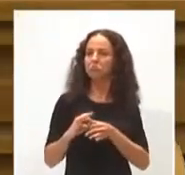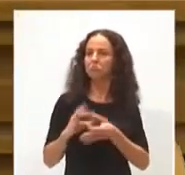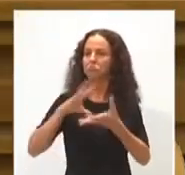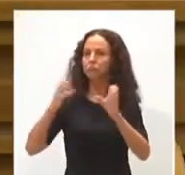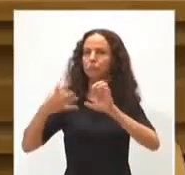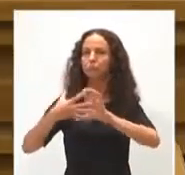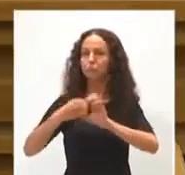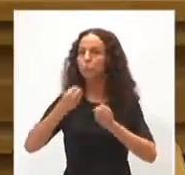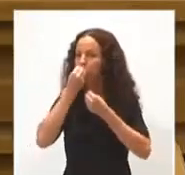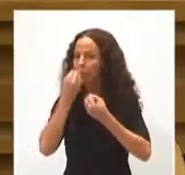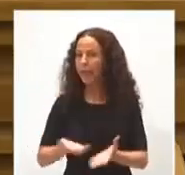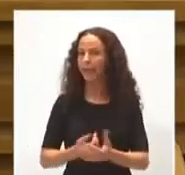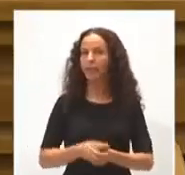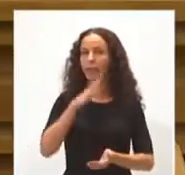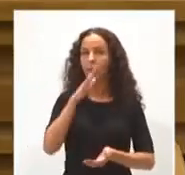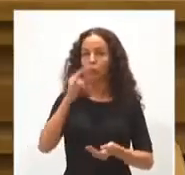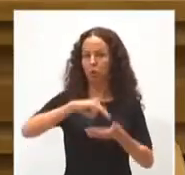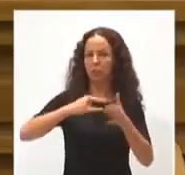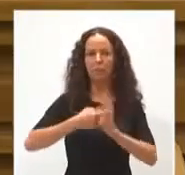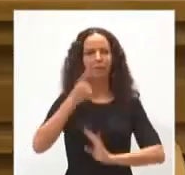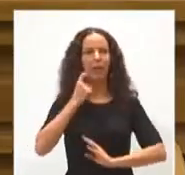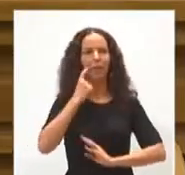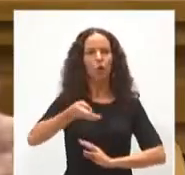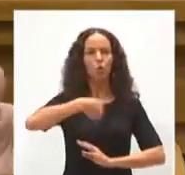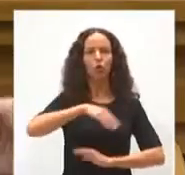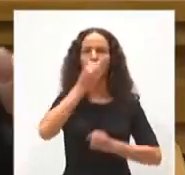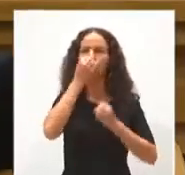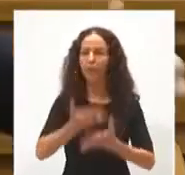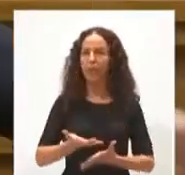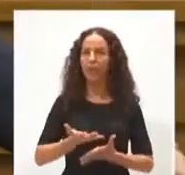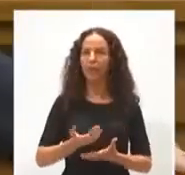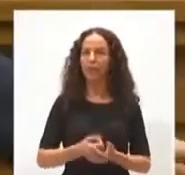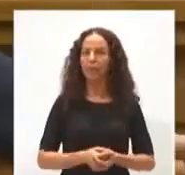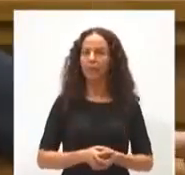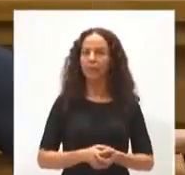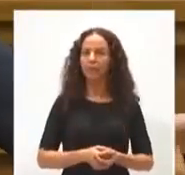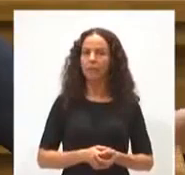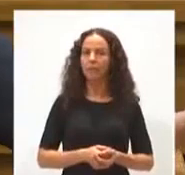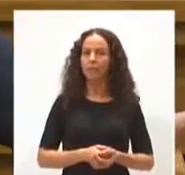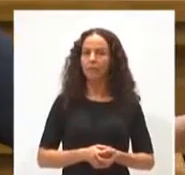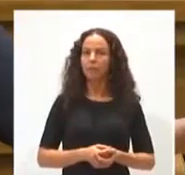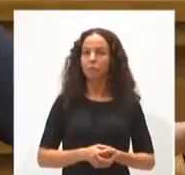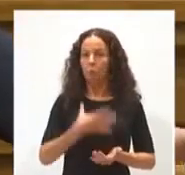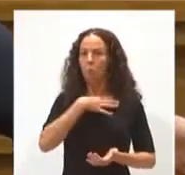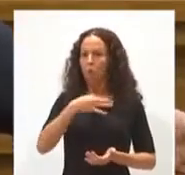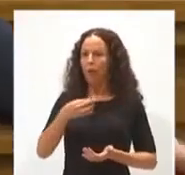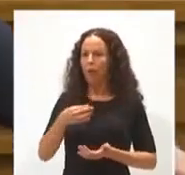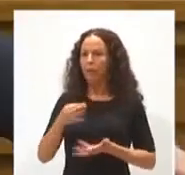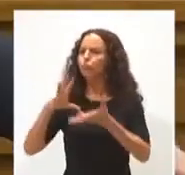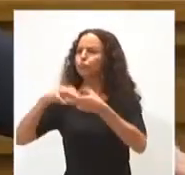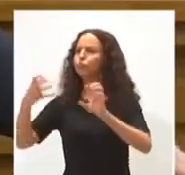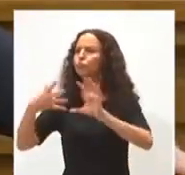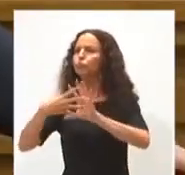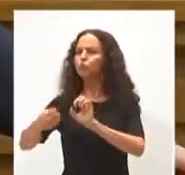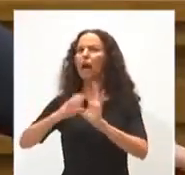tengo que decir que tenemos un buen sistema financiero a la escala autonómica gente que realmente te puedes entender con ellos y que en los momentos difíciles